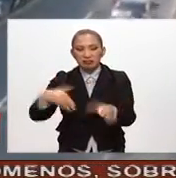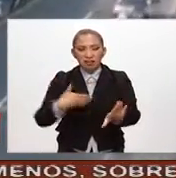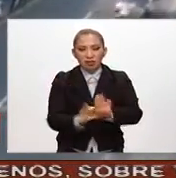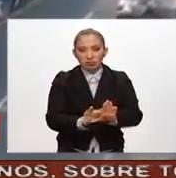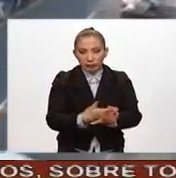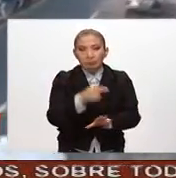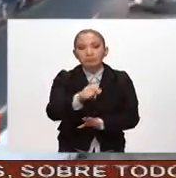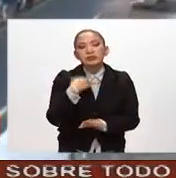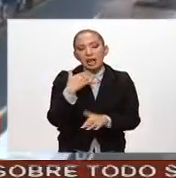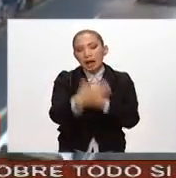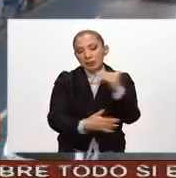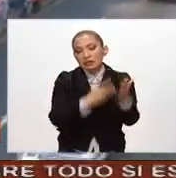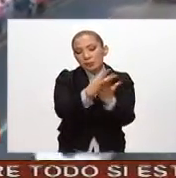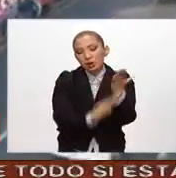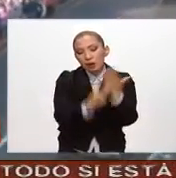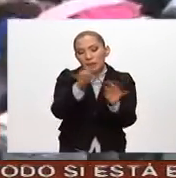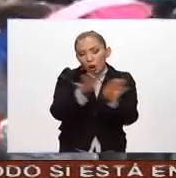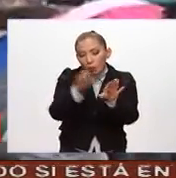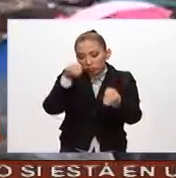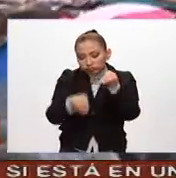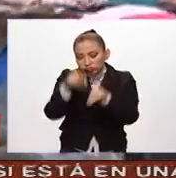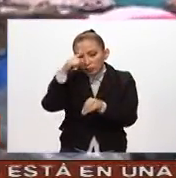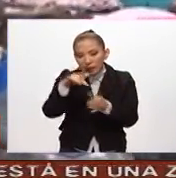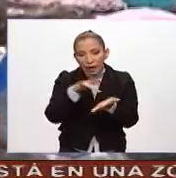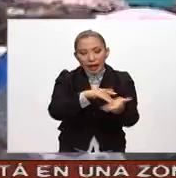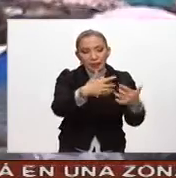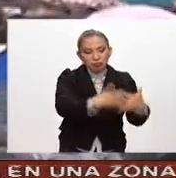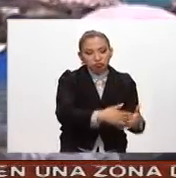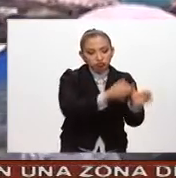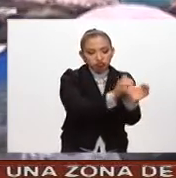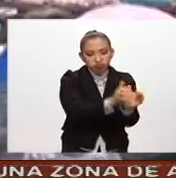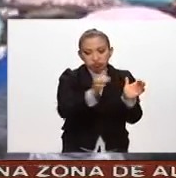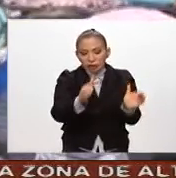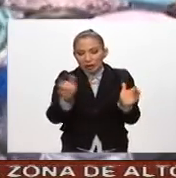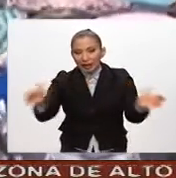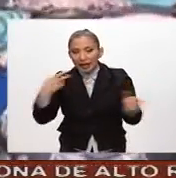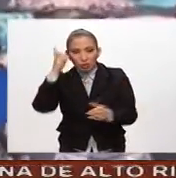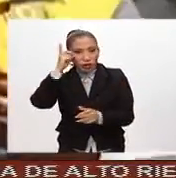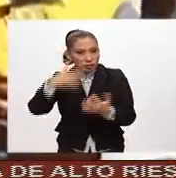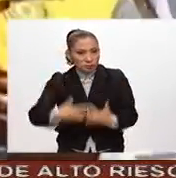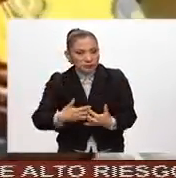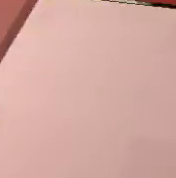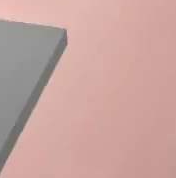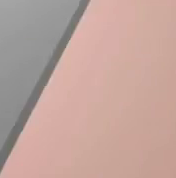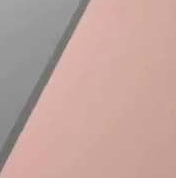que ya se avanza en un programa de apoyos para micro, pequeños y medianos empresarios.